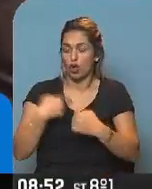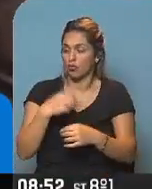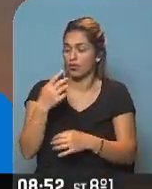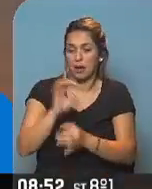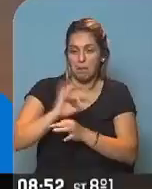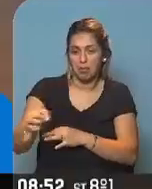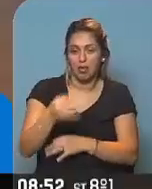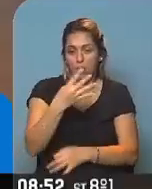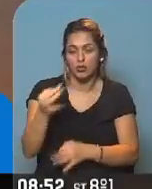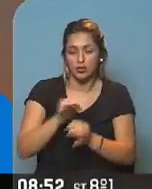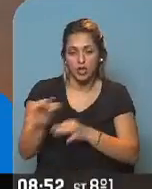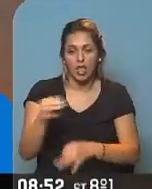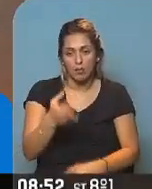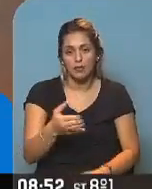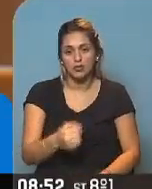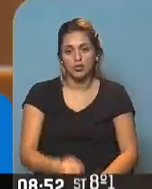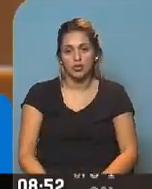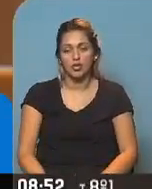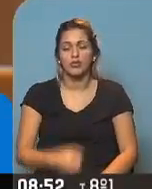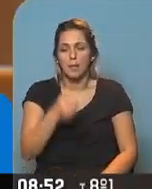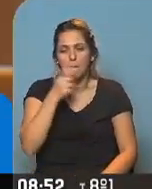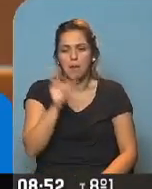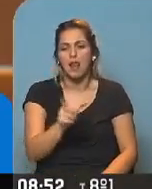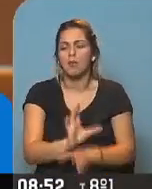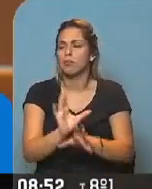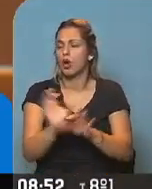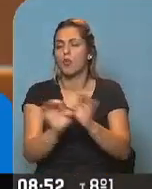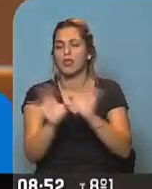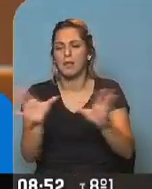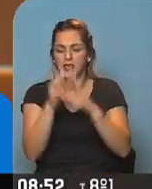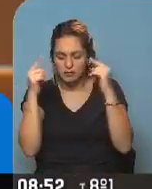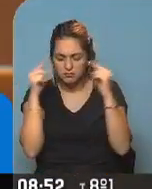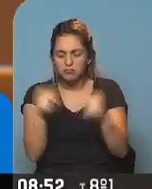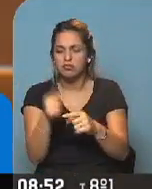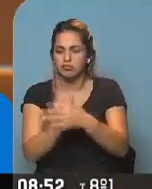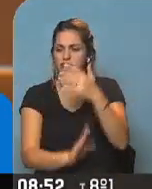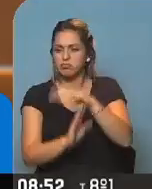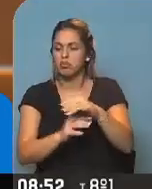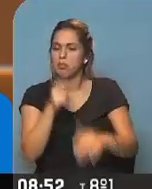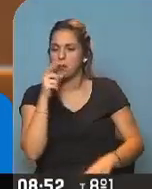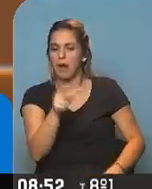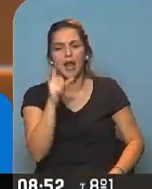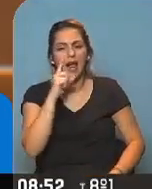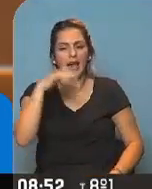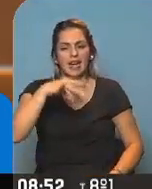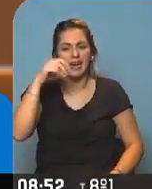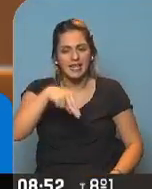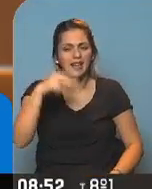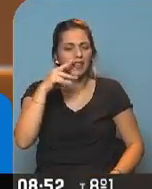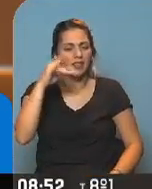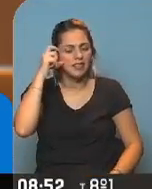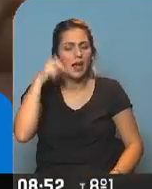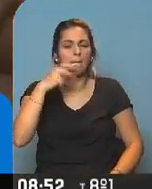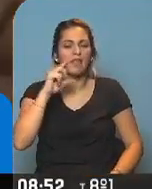km no la palabra me imagino yo independencia como como eje de esa expectativa pensando en un país mejor no